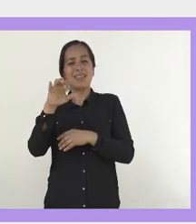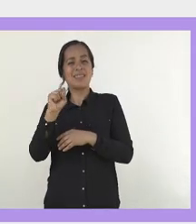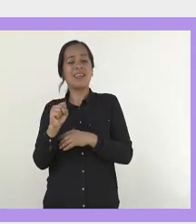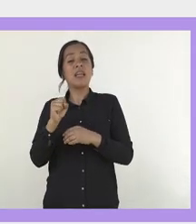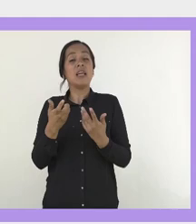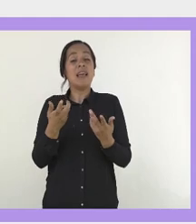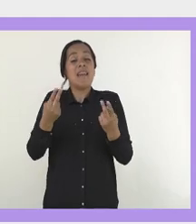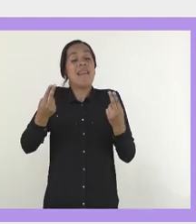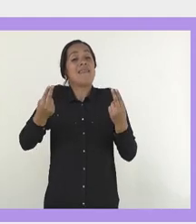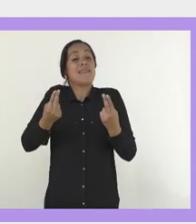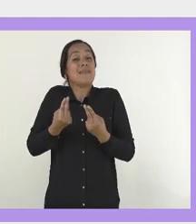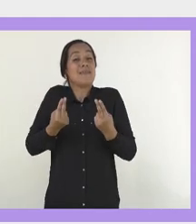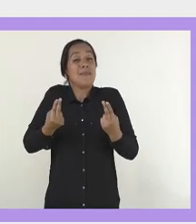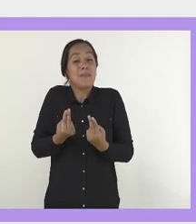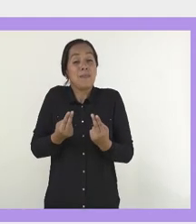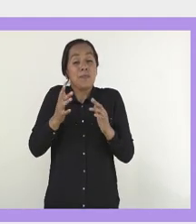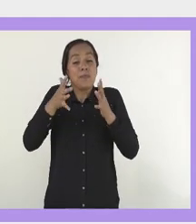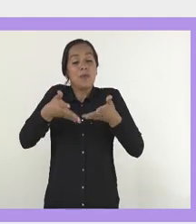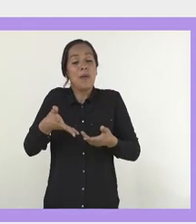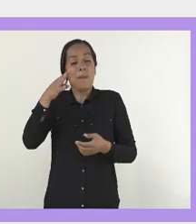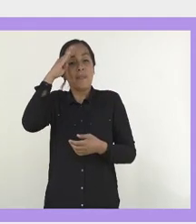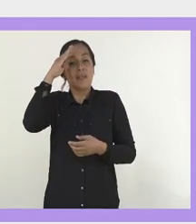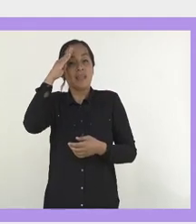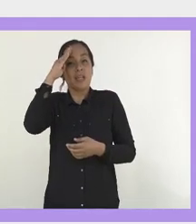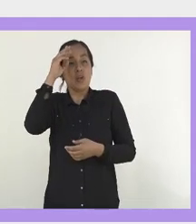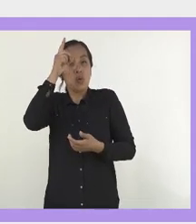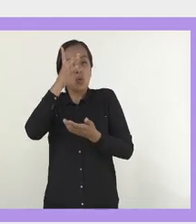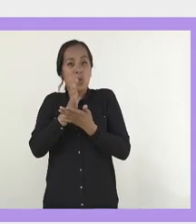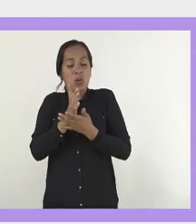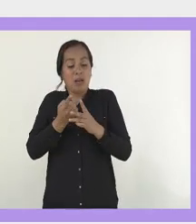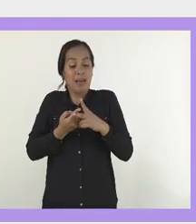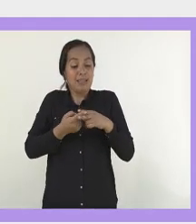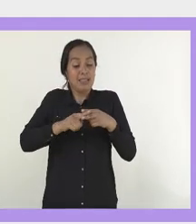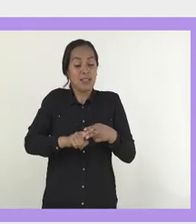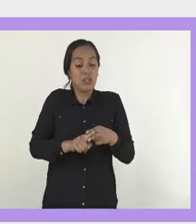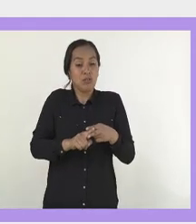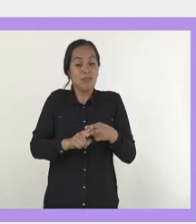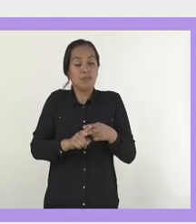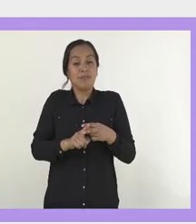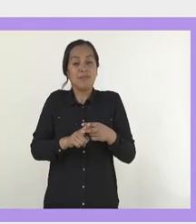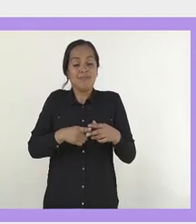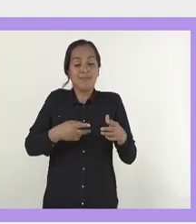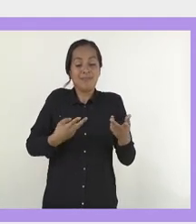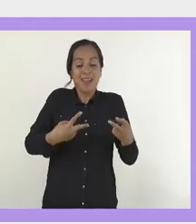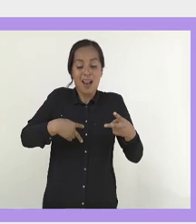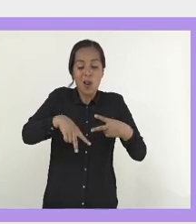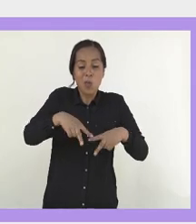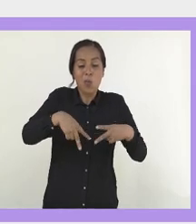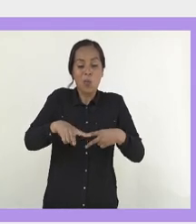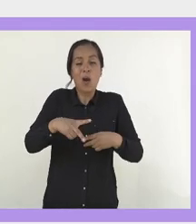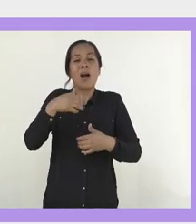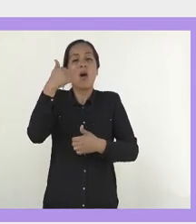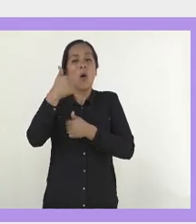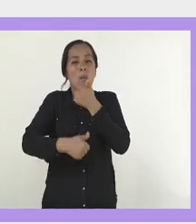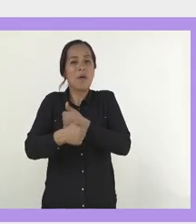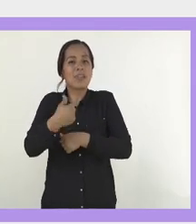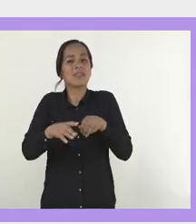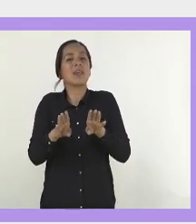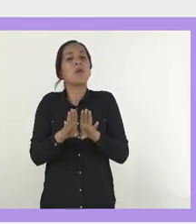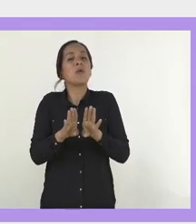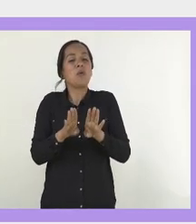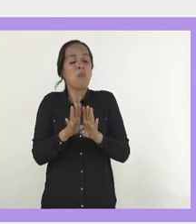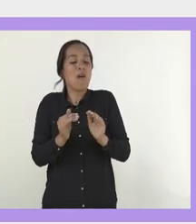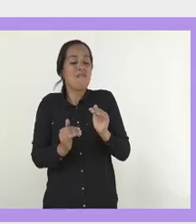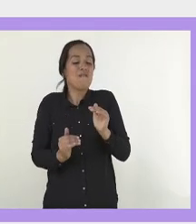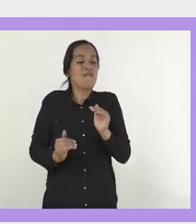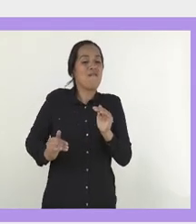necesitamos ya pensar No solo en la iniciación deportiva sino la competencia cómo le vamos el nivel